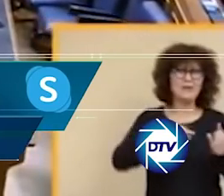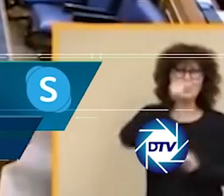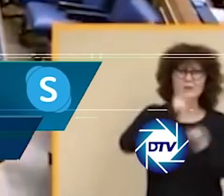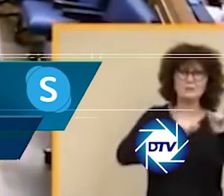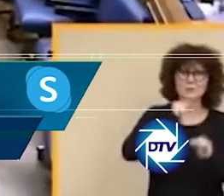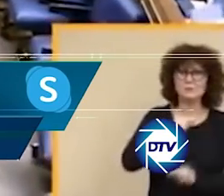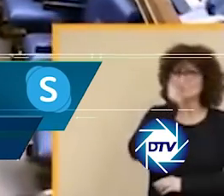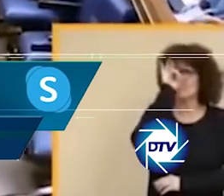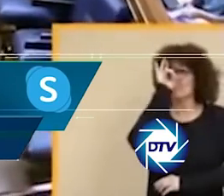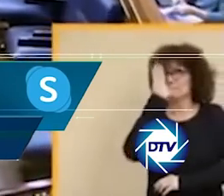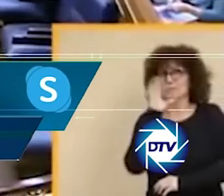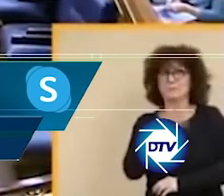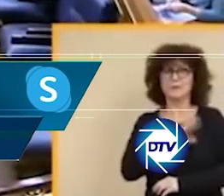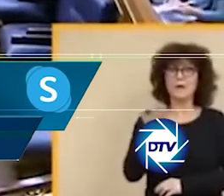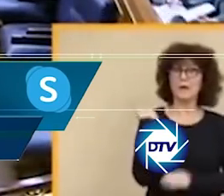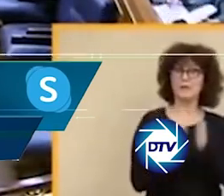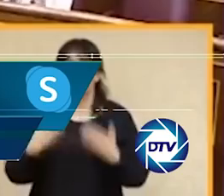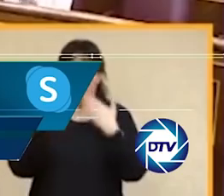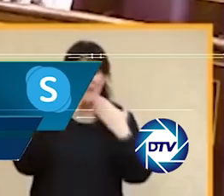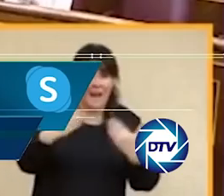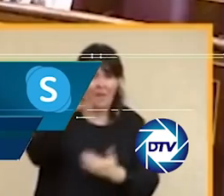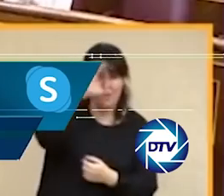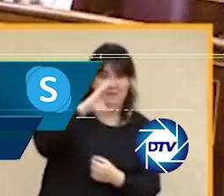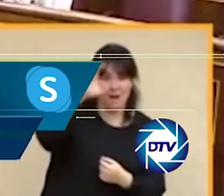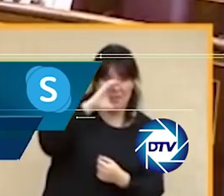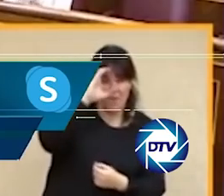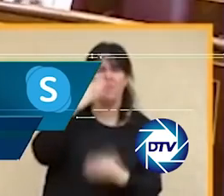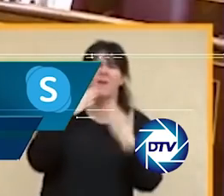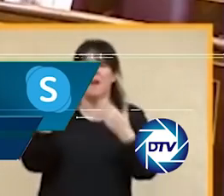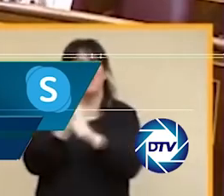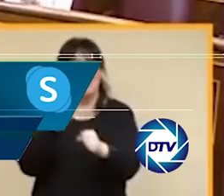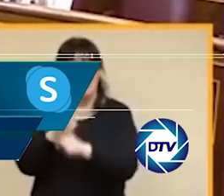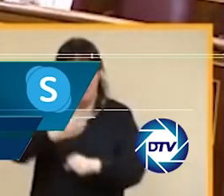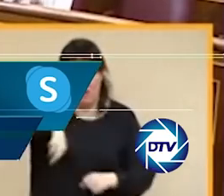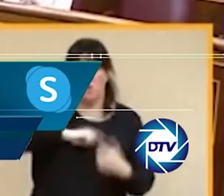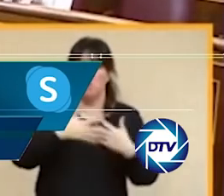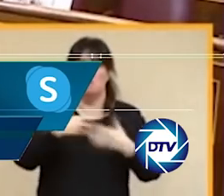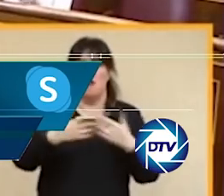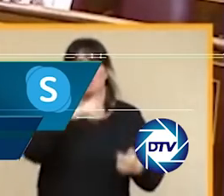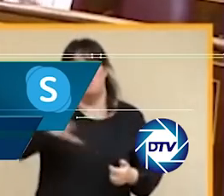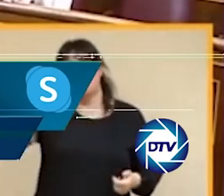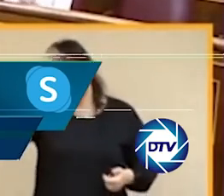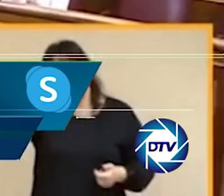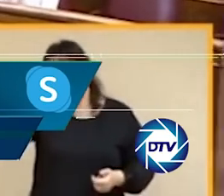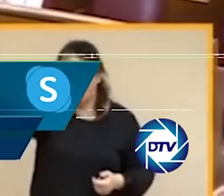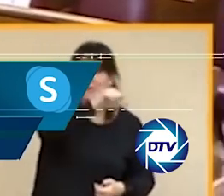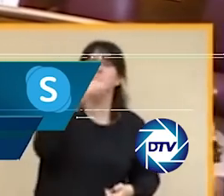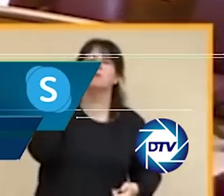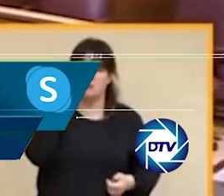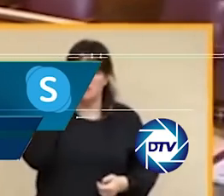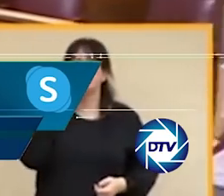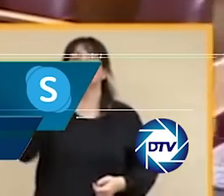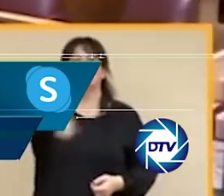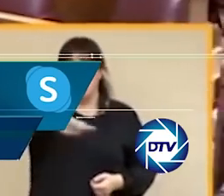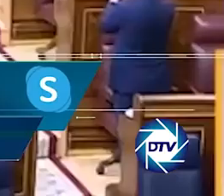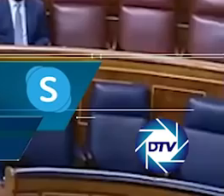del alquiler, etcétera, etcétera. Es decir, lo que suelen hacer, claro, con el pequeño agravante, y lo de pequeño va con toda la ironía, de lo cutre, de lo